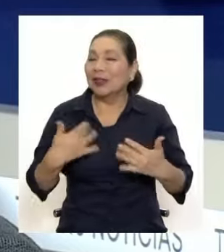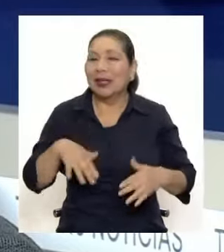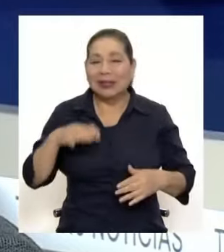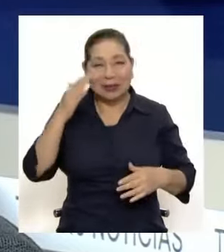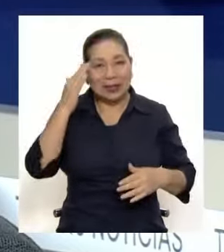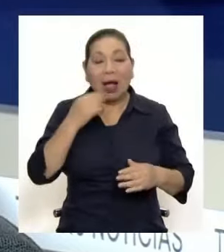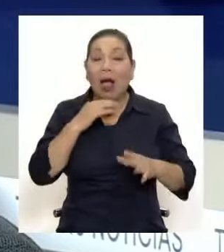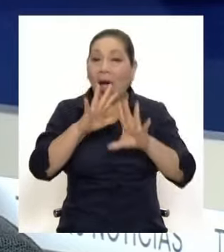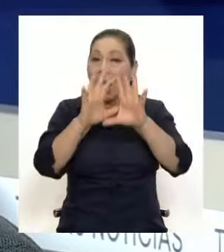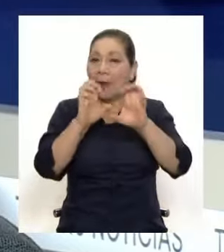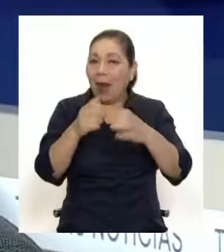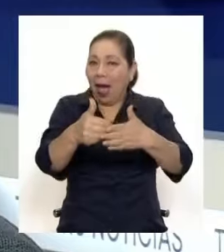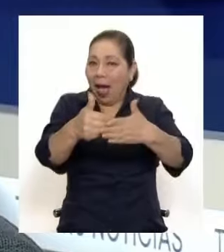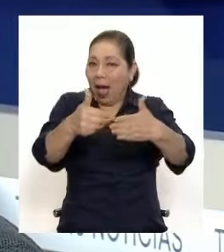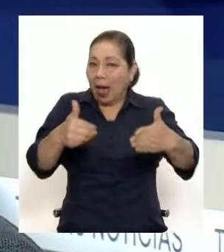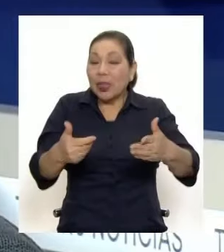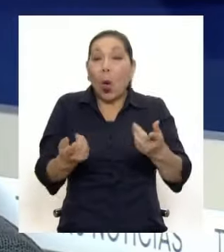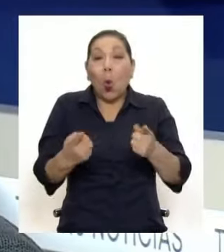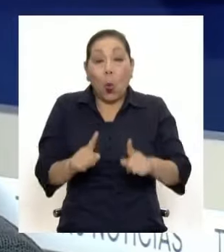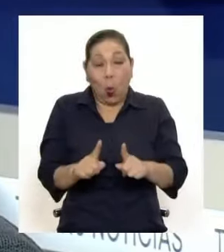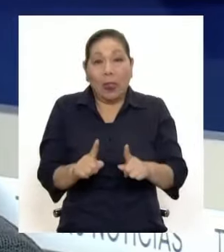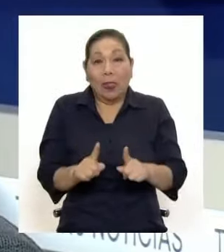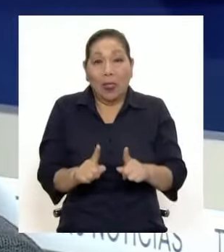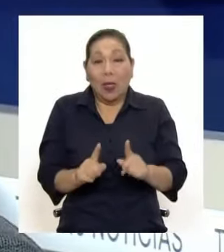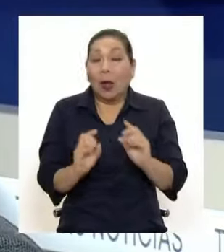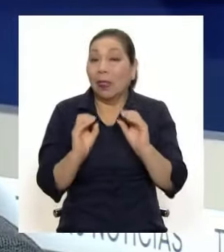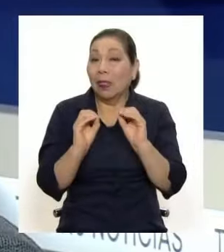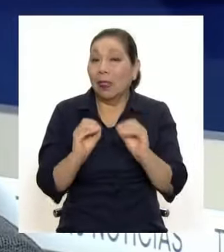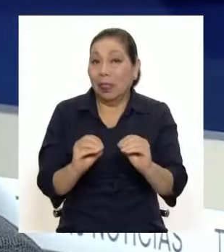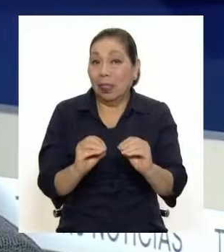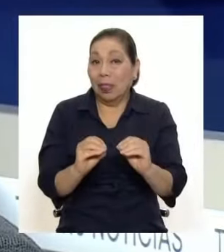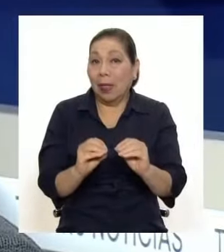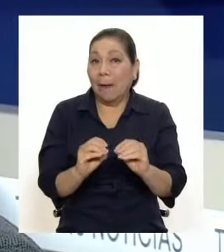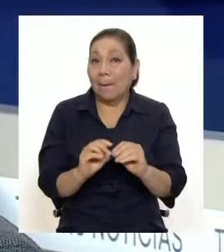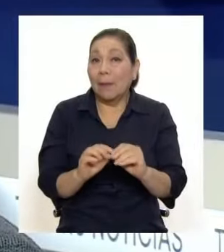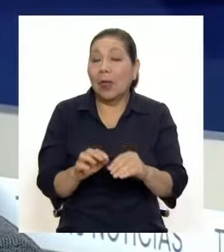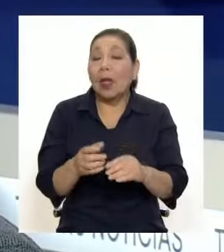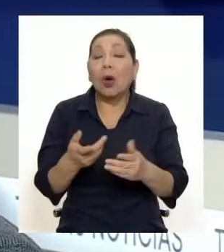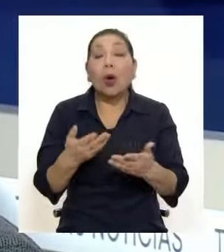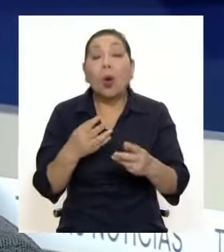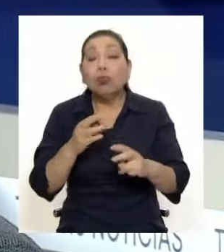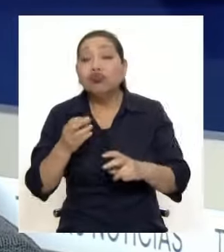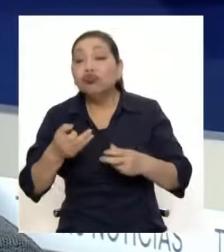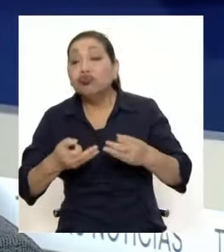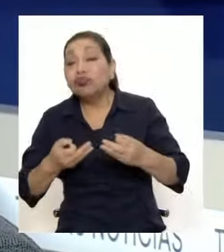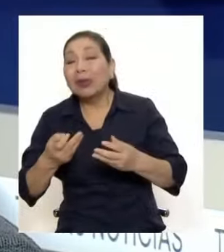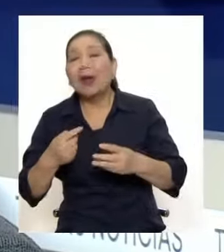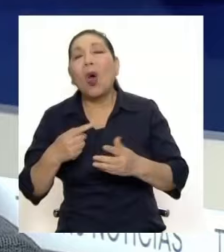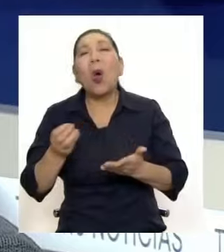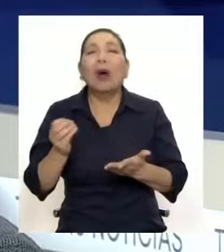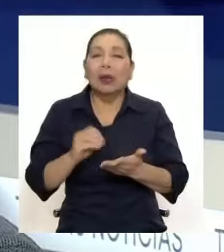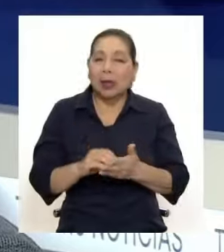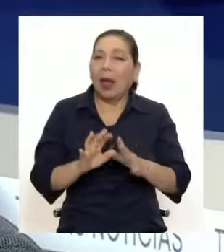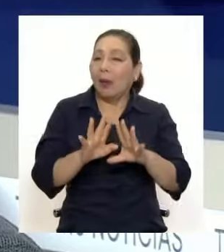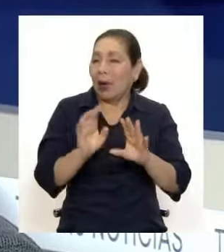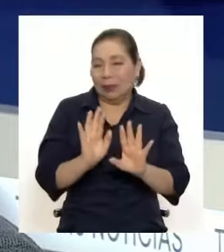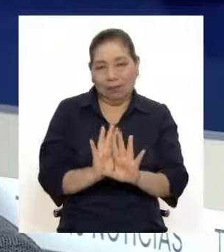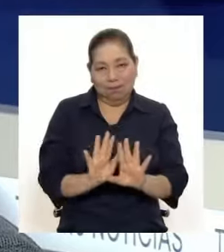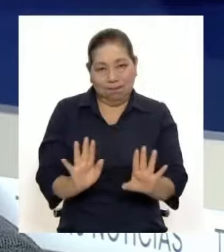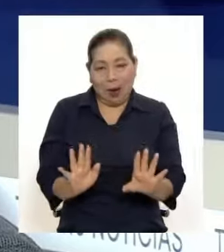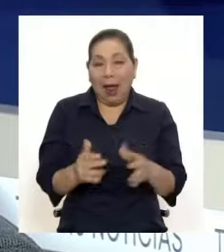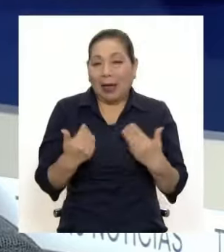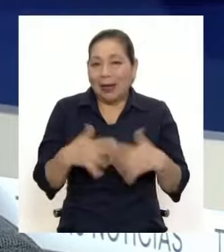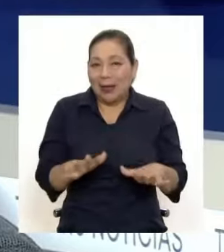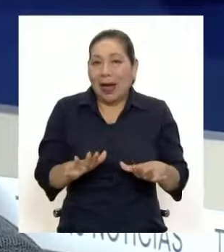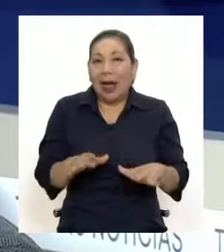lo hemos evaluado Al momento de otorgar las habilitaciones Entonces es redundante volverlo a evaluar porque